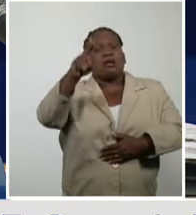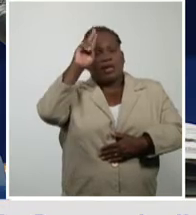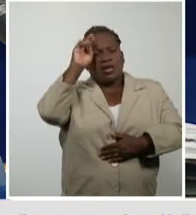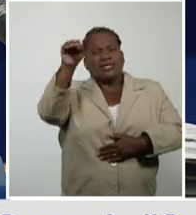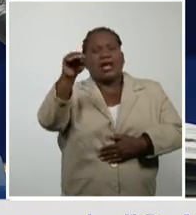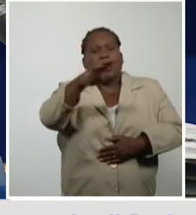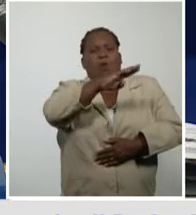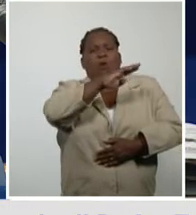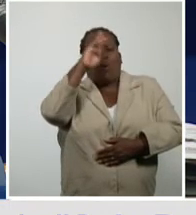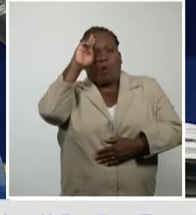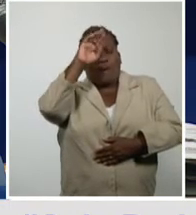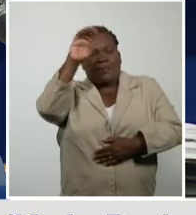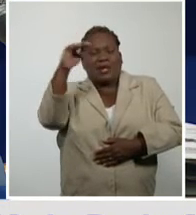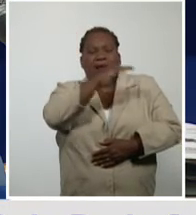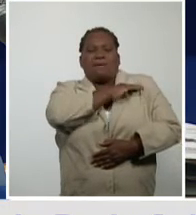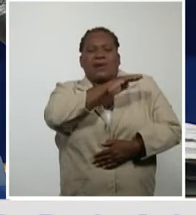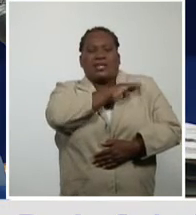Fajardo de Villa Clara.